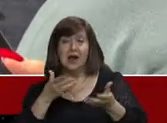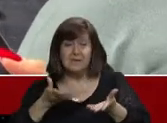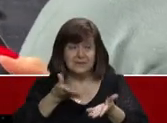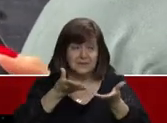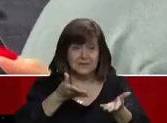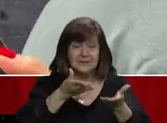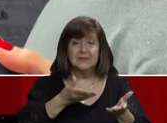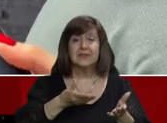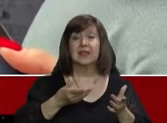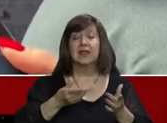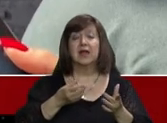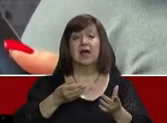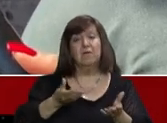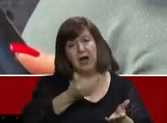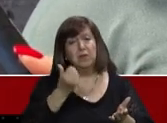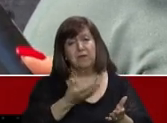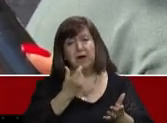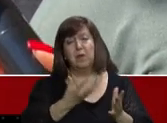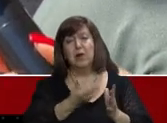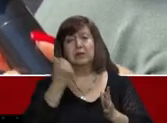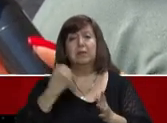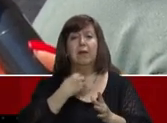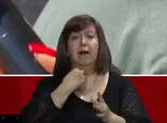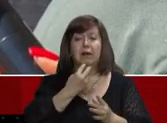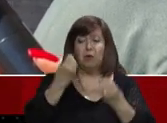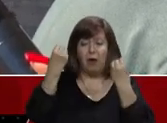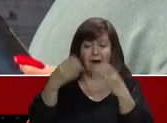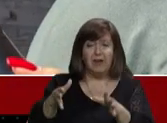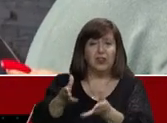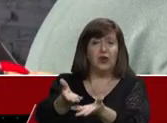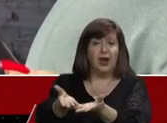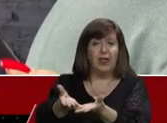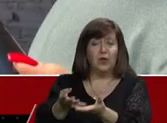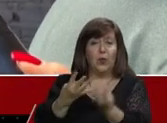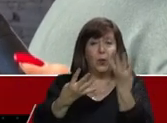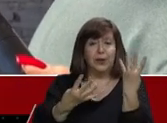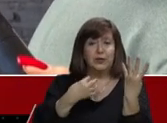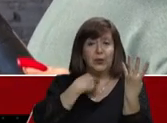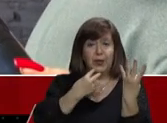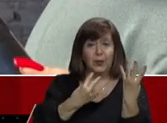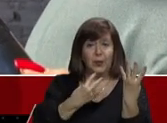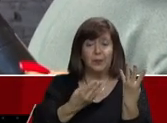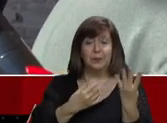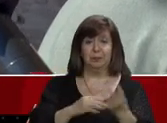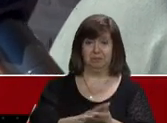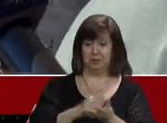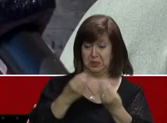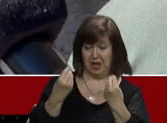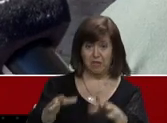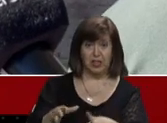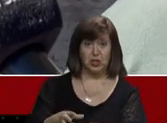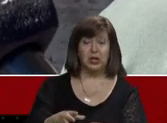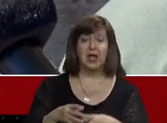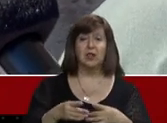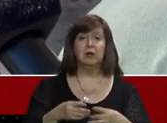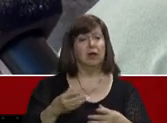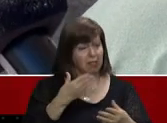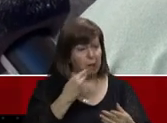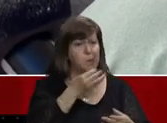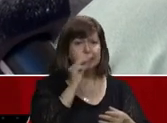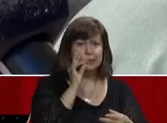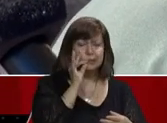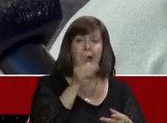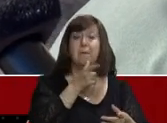dejar sus hijos y este coma y llevarla más a que consuma y